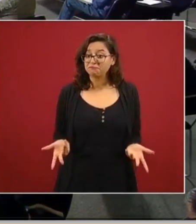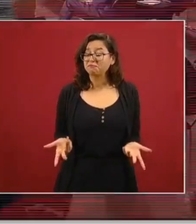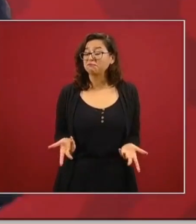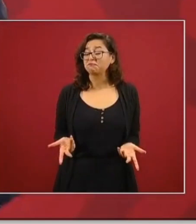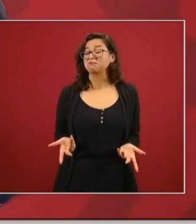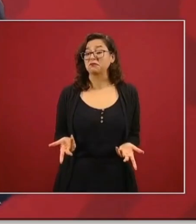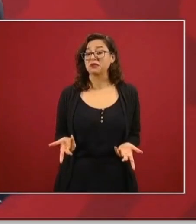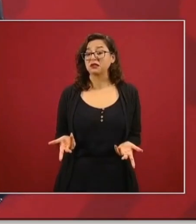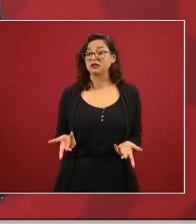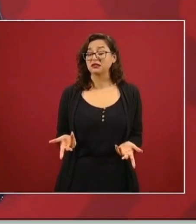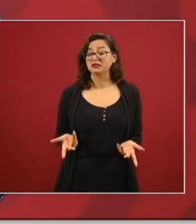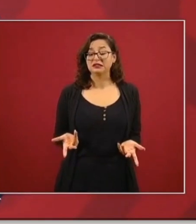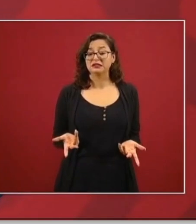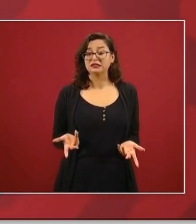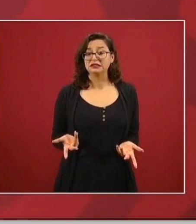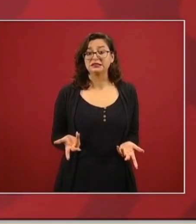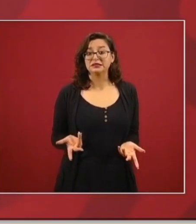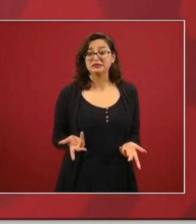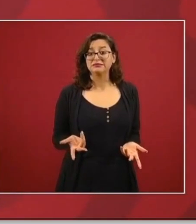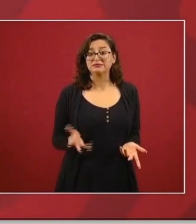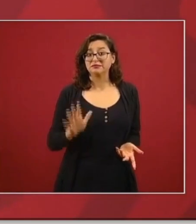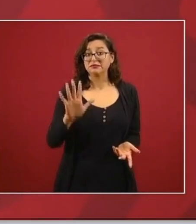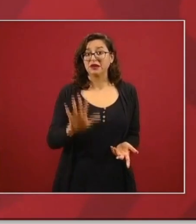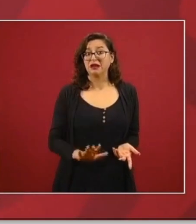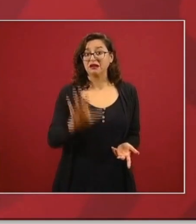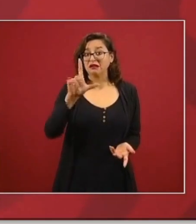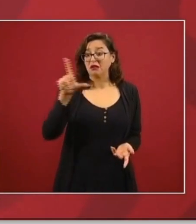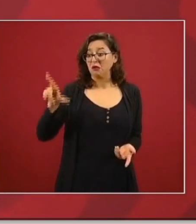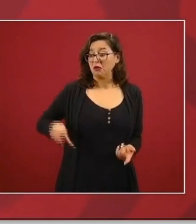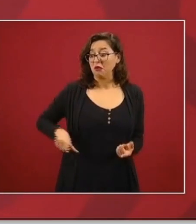a un narcoestado?